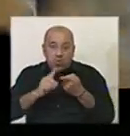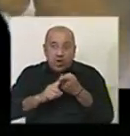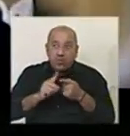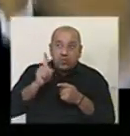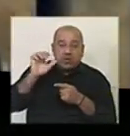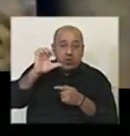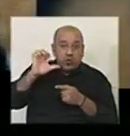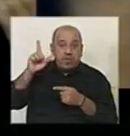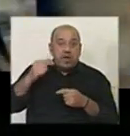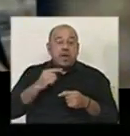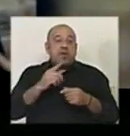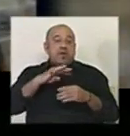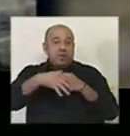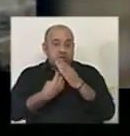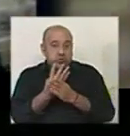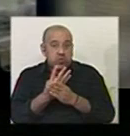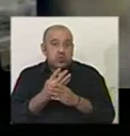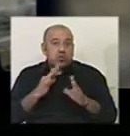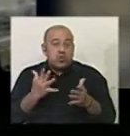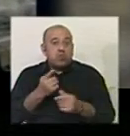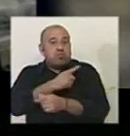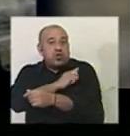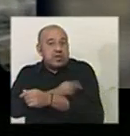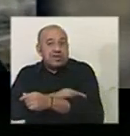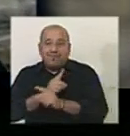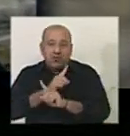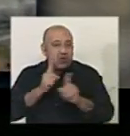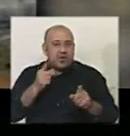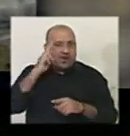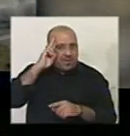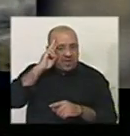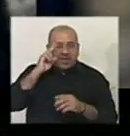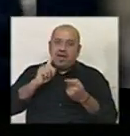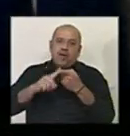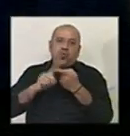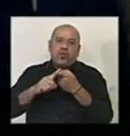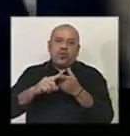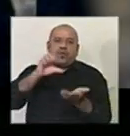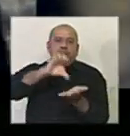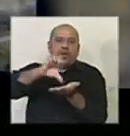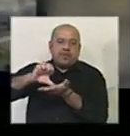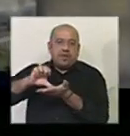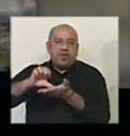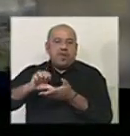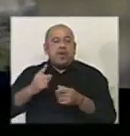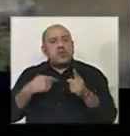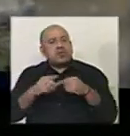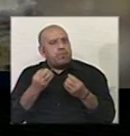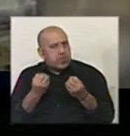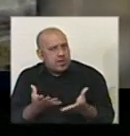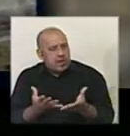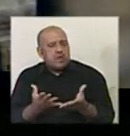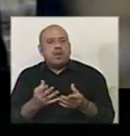amplios con potencias que no respetan el Acuerdo de París y que lo anunciaron así. Por una razón muy